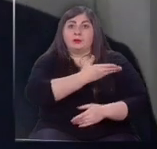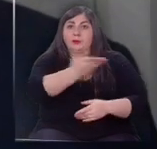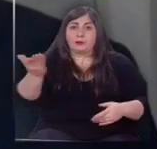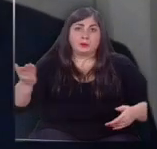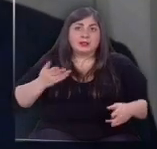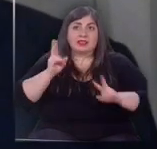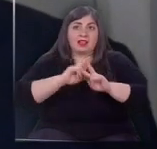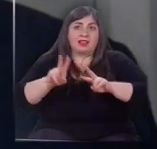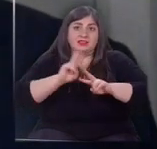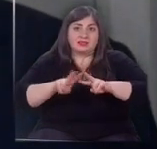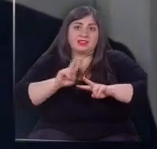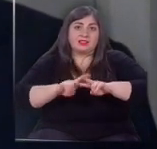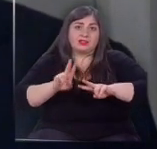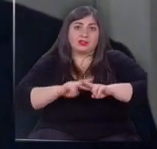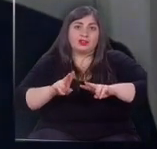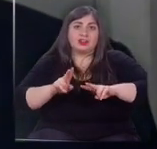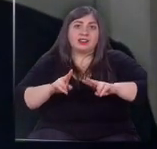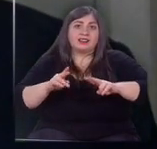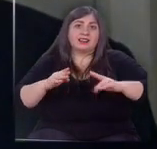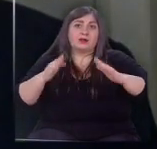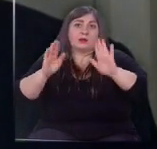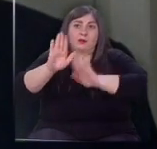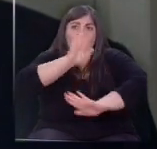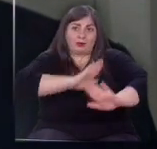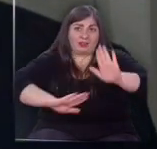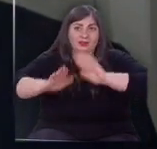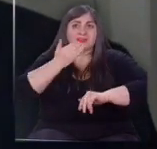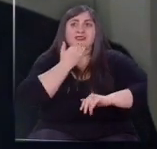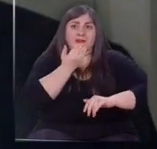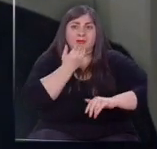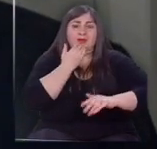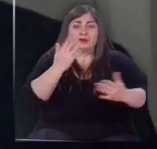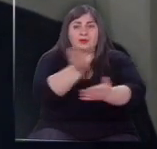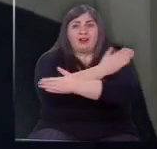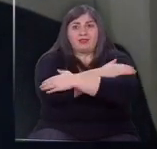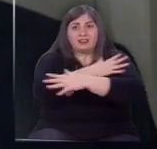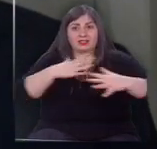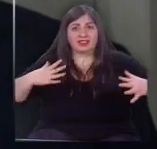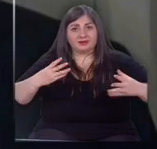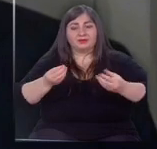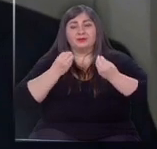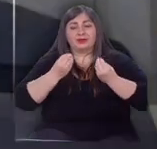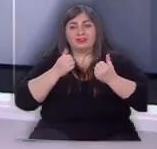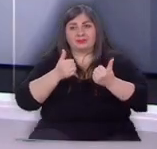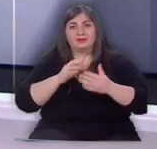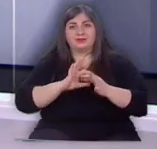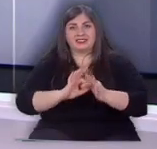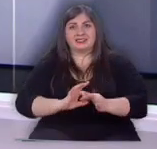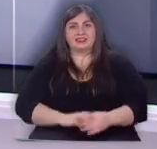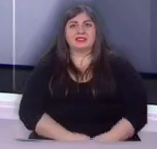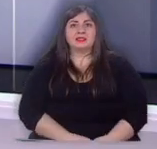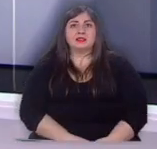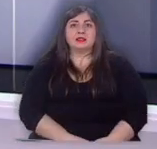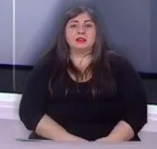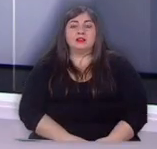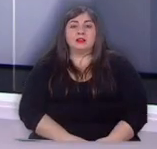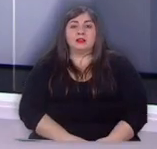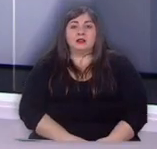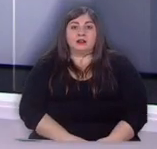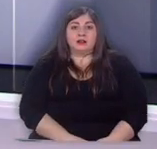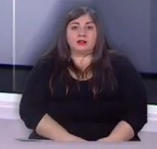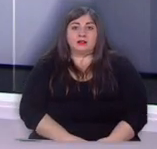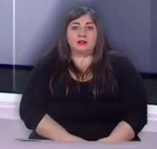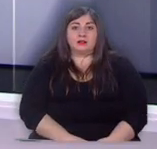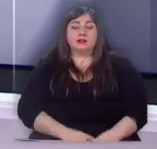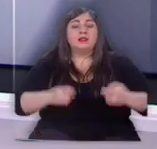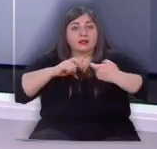estar haciendo seguramente en el canal Cuidándose. Por supuesto. Un abrazo grande. Que esté muy, muy amable, gracias. Hasta luego. Bueno, es parte de la